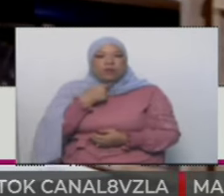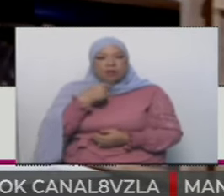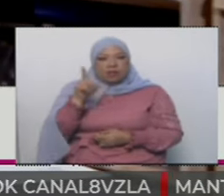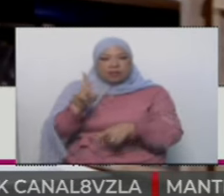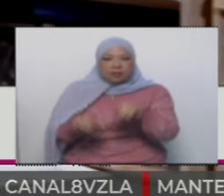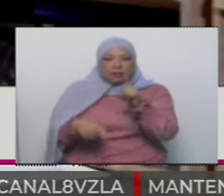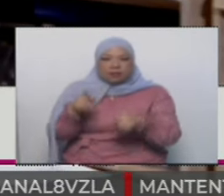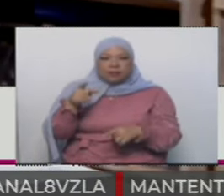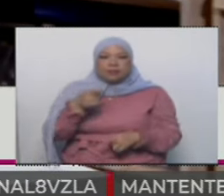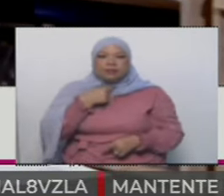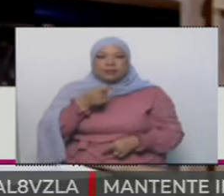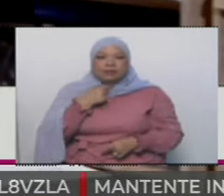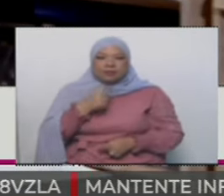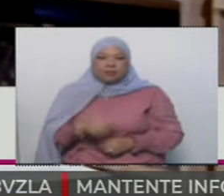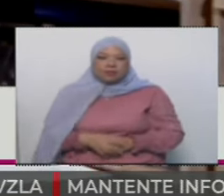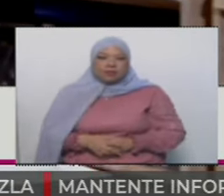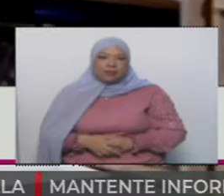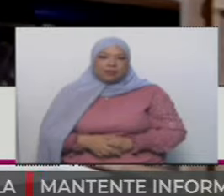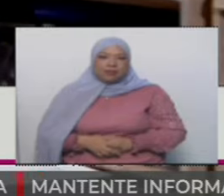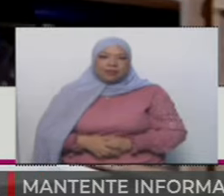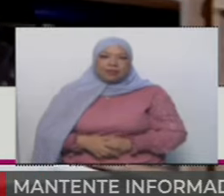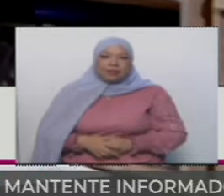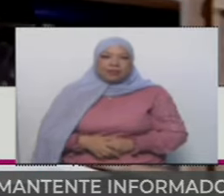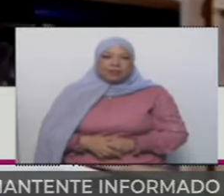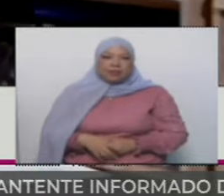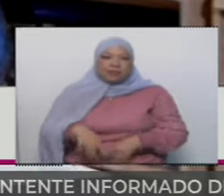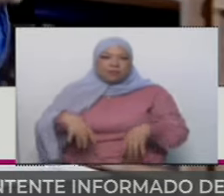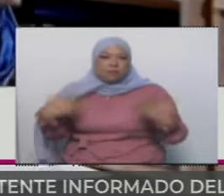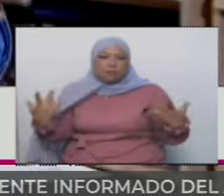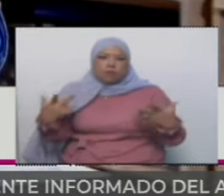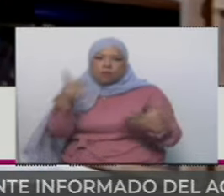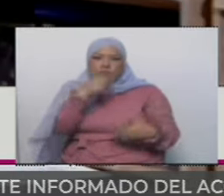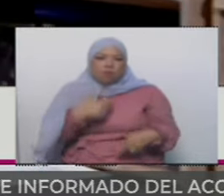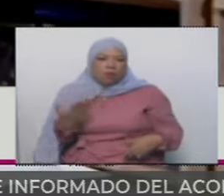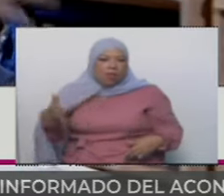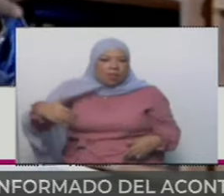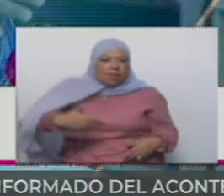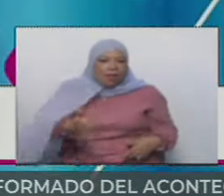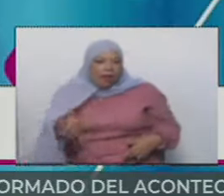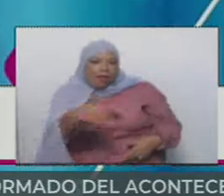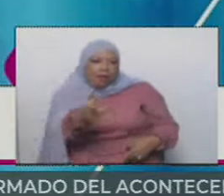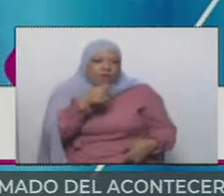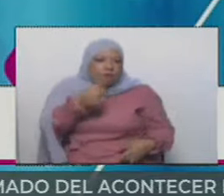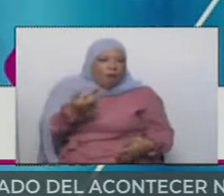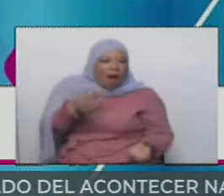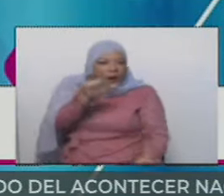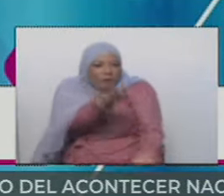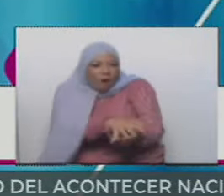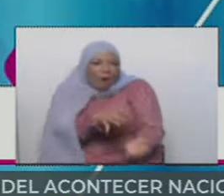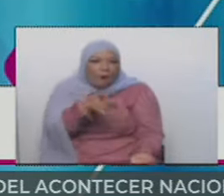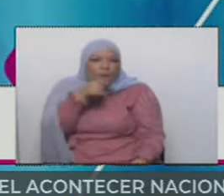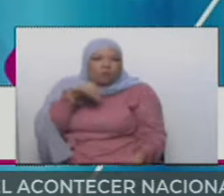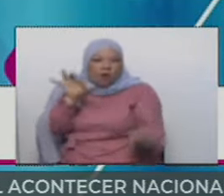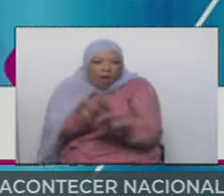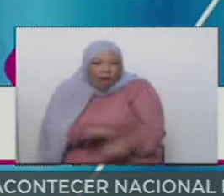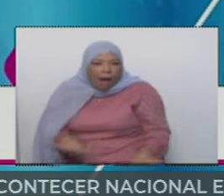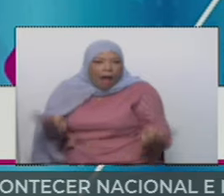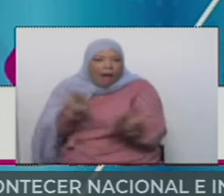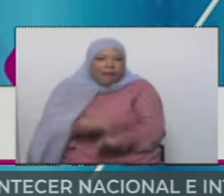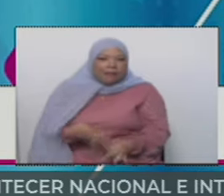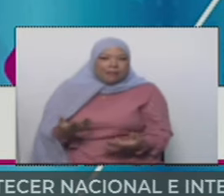alguna gente que no lo quiere a uno decía, ¿y qué pasó? No hay tiburones, no hay piraña, ¿qué pasó en esa playa?